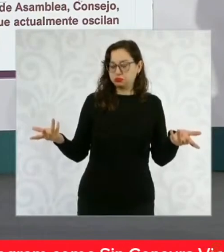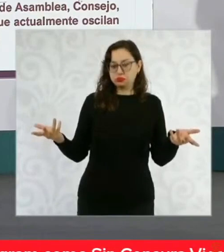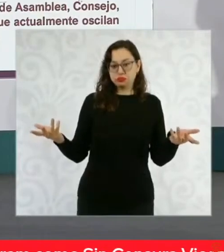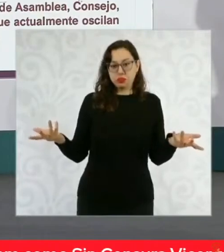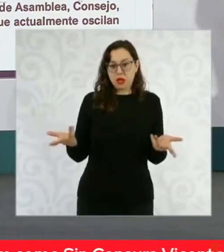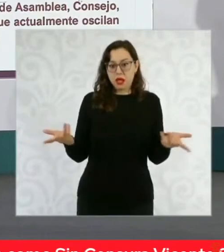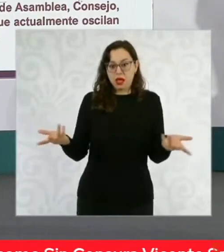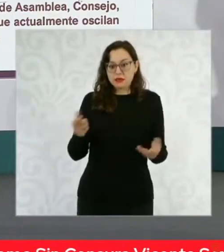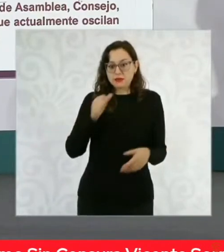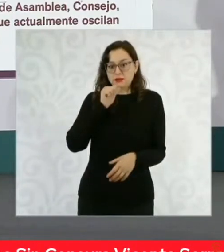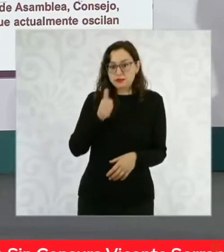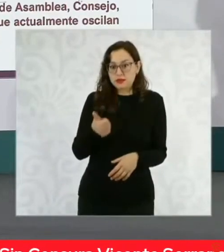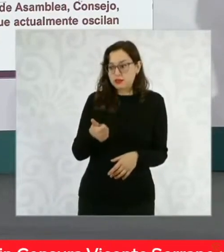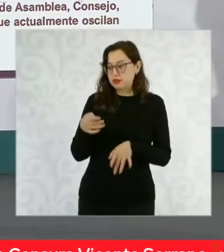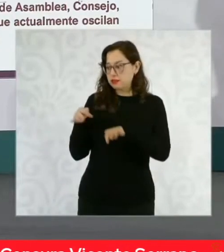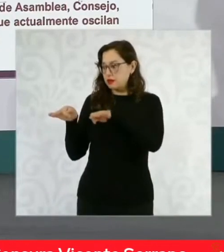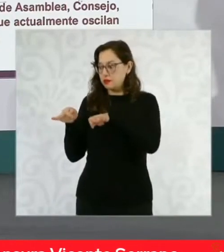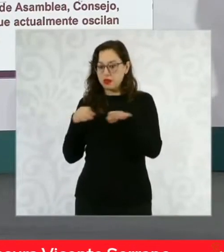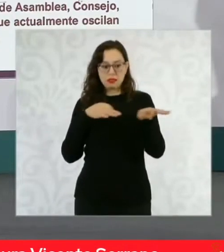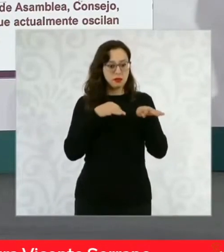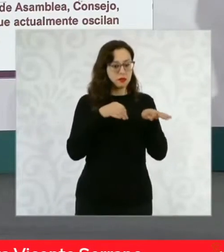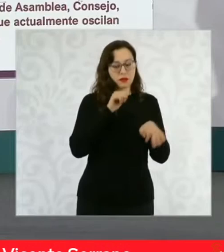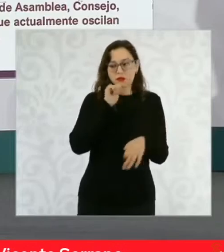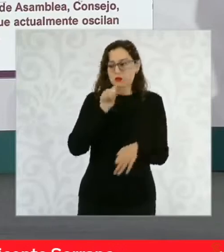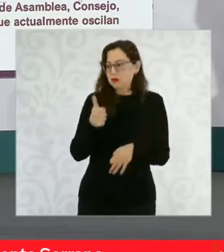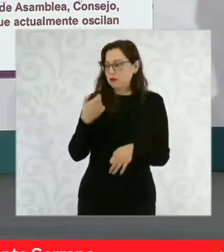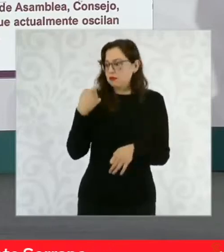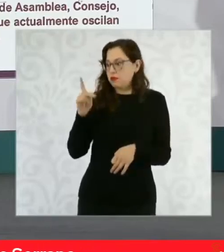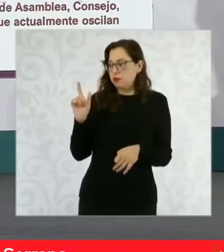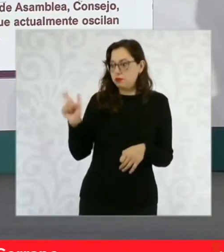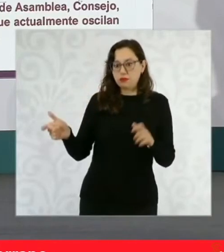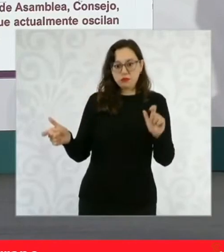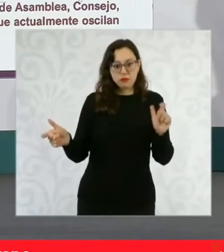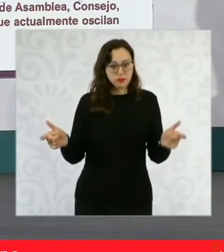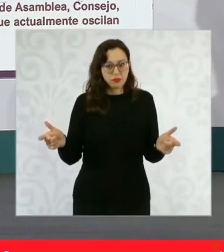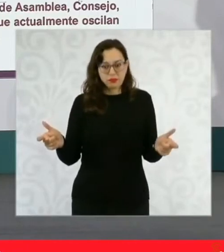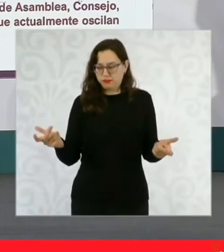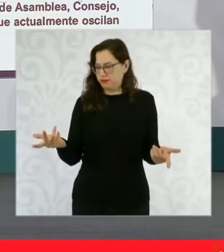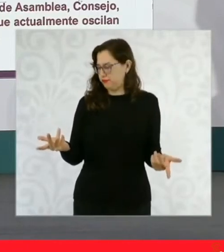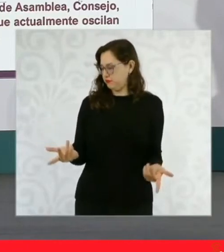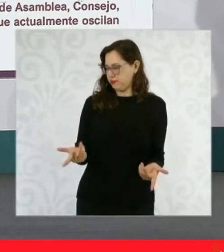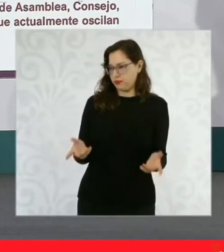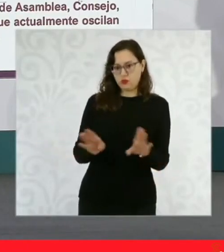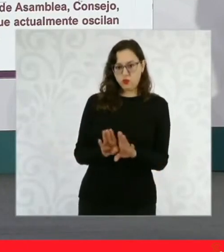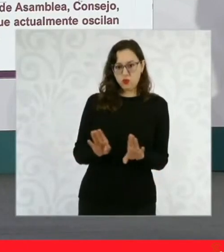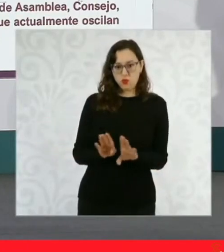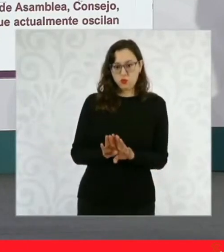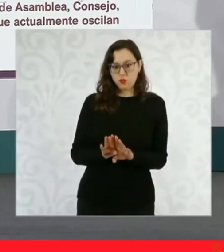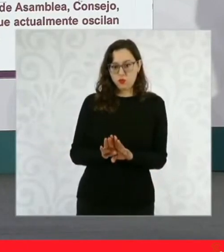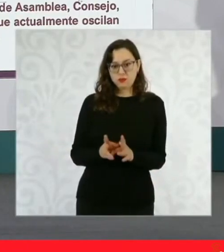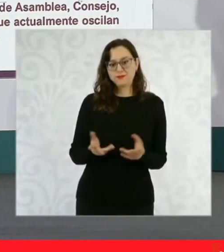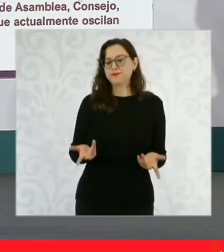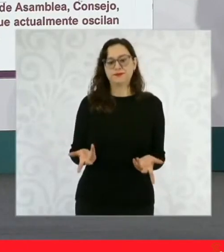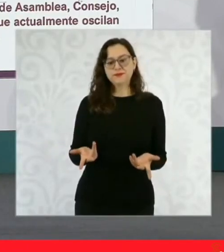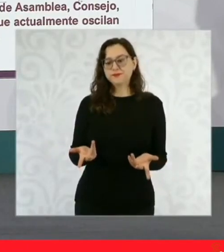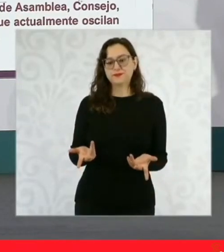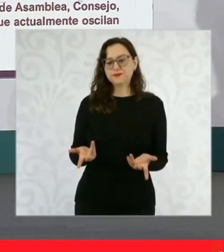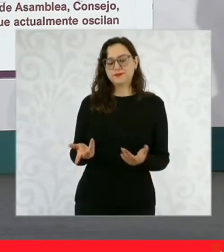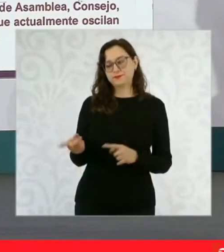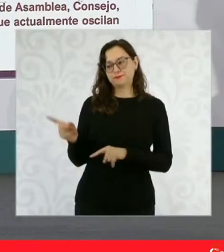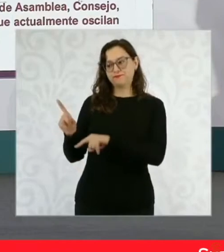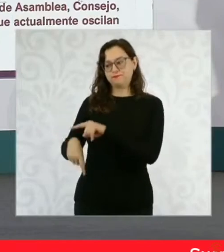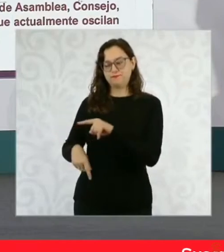responsabilidades, pero sí tienen prerrogativas y percepciones económicas muy por encima del sueldo